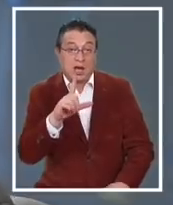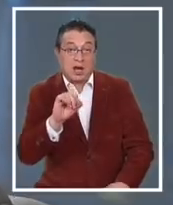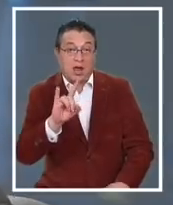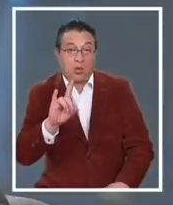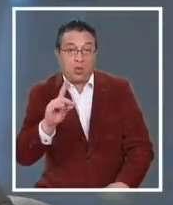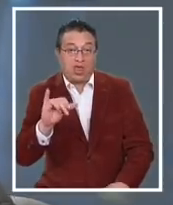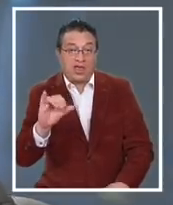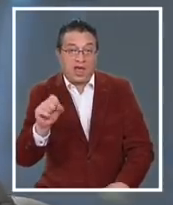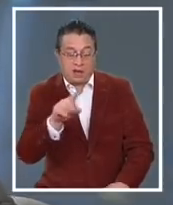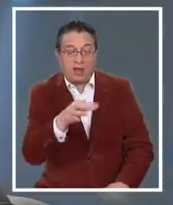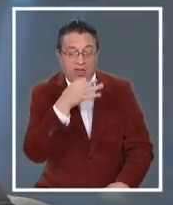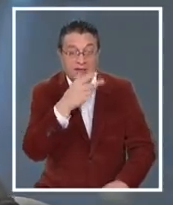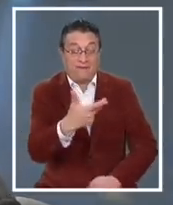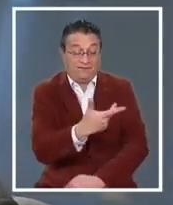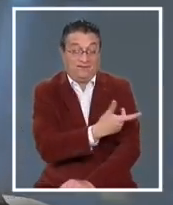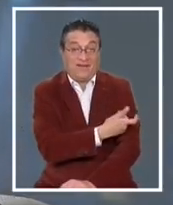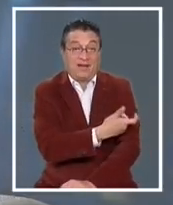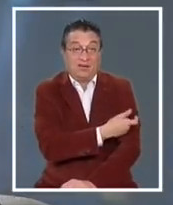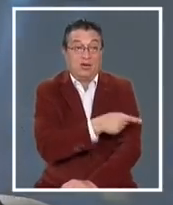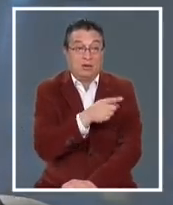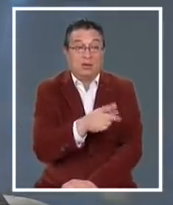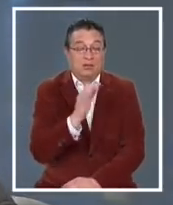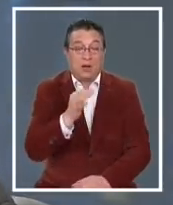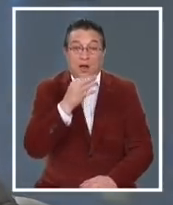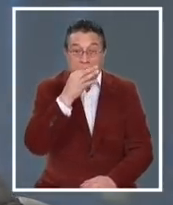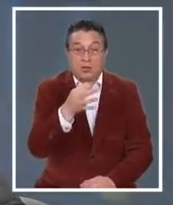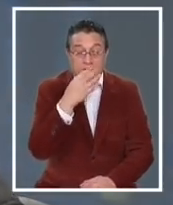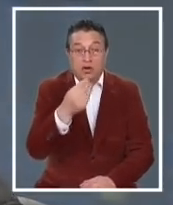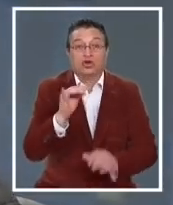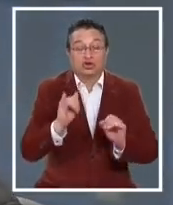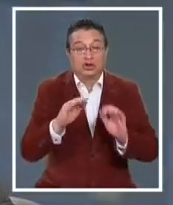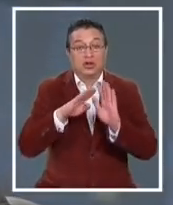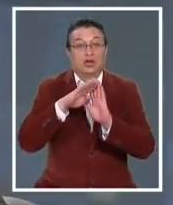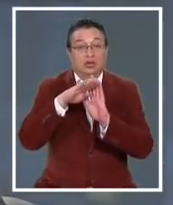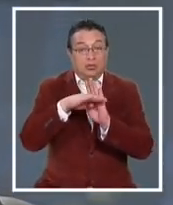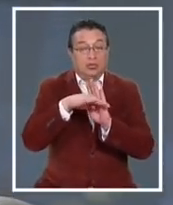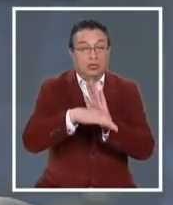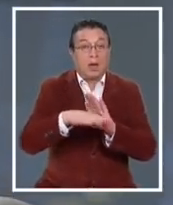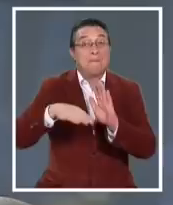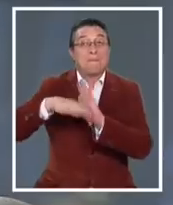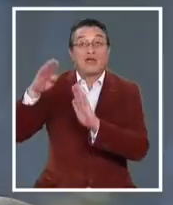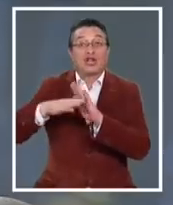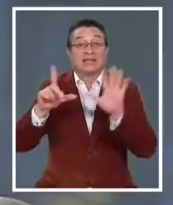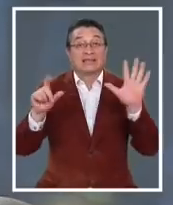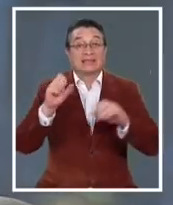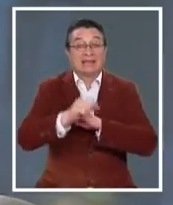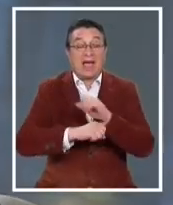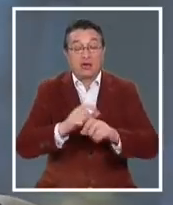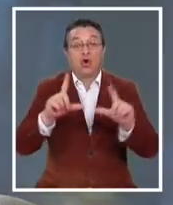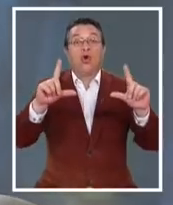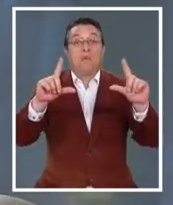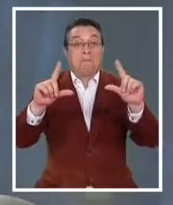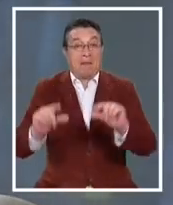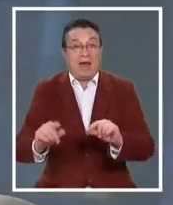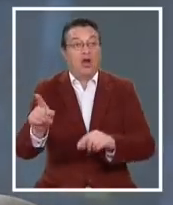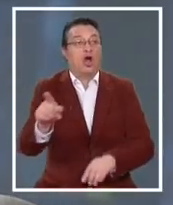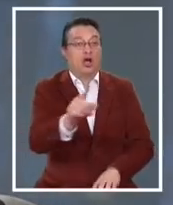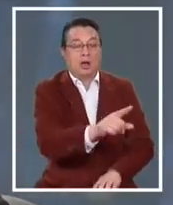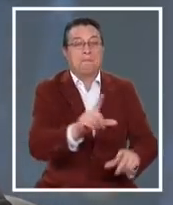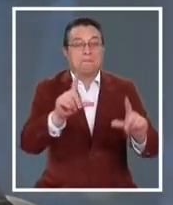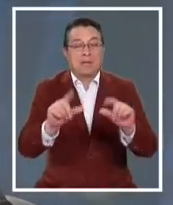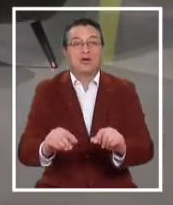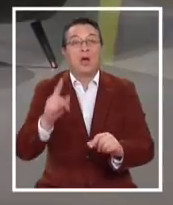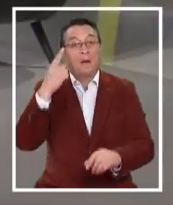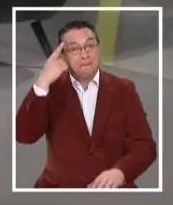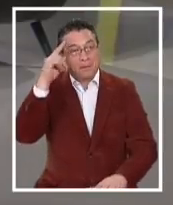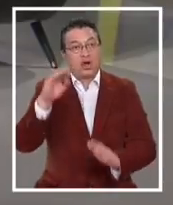las vacunas, y hemos visto, para dar esperanza también a la gente, hemos visto una caída en los ingresos mayores de 70 años. Una clara disminución en los ingresos. Pero